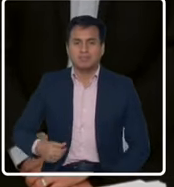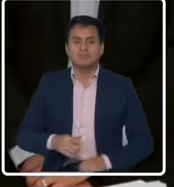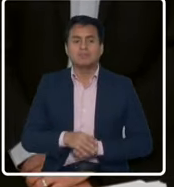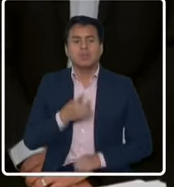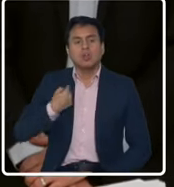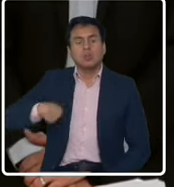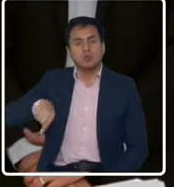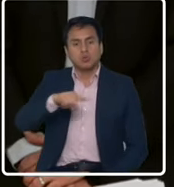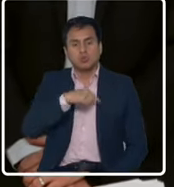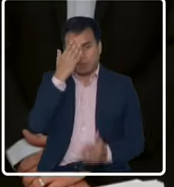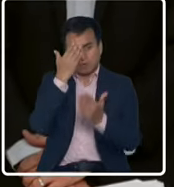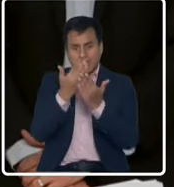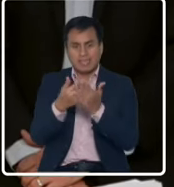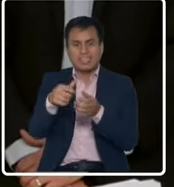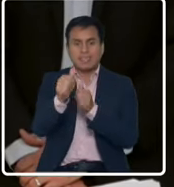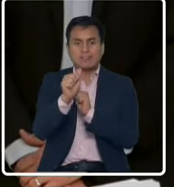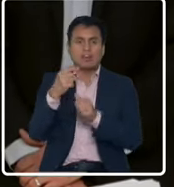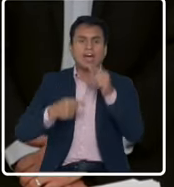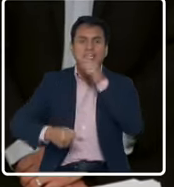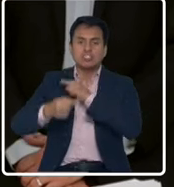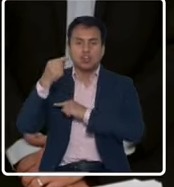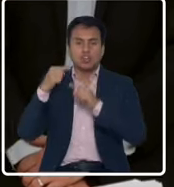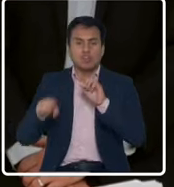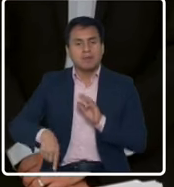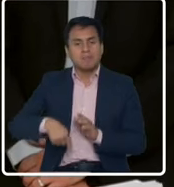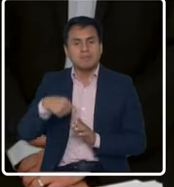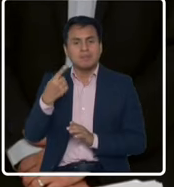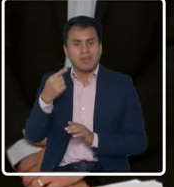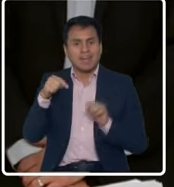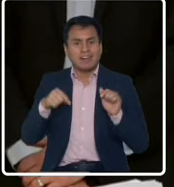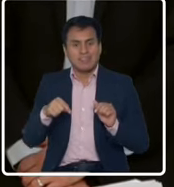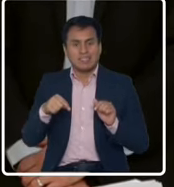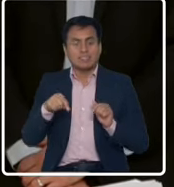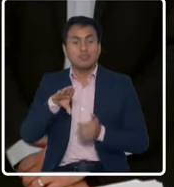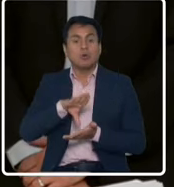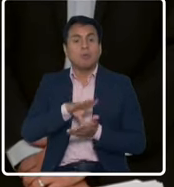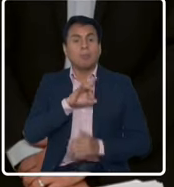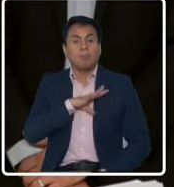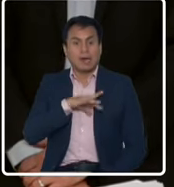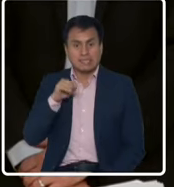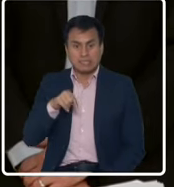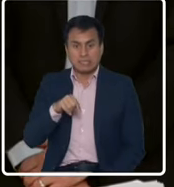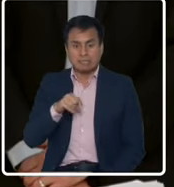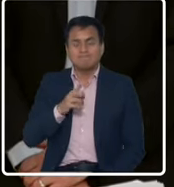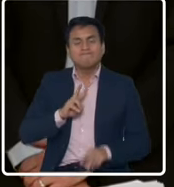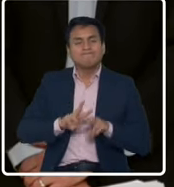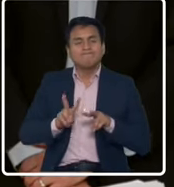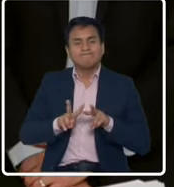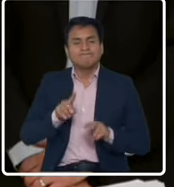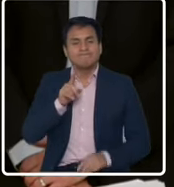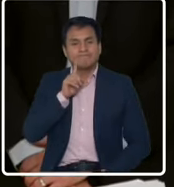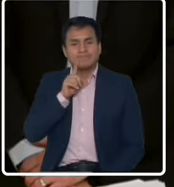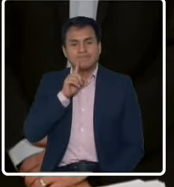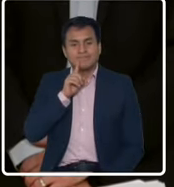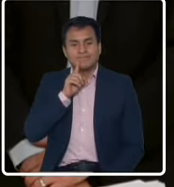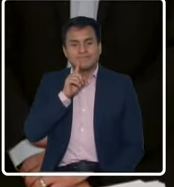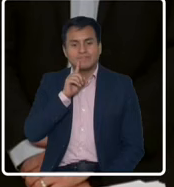estamos frente a desafíos históricos por primera vez en nuestro país vamos a tener